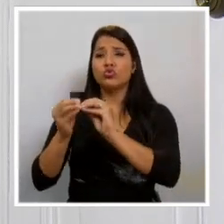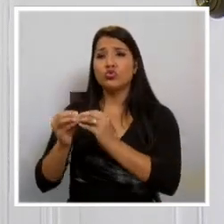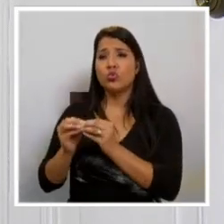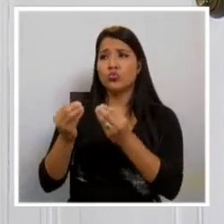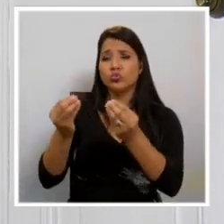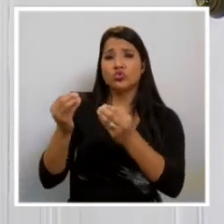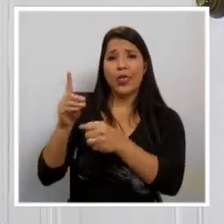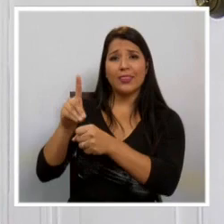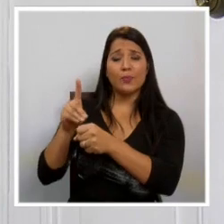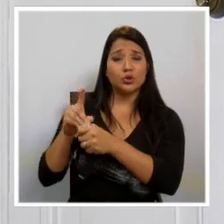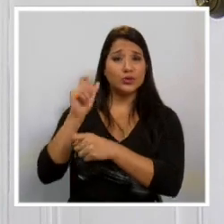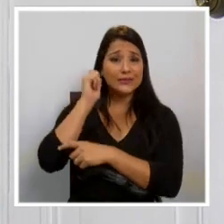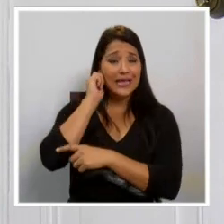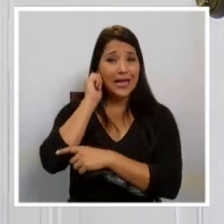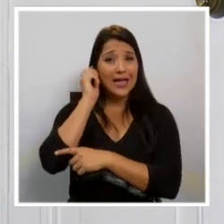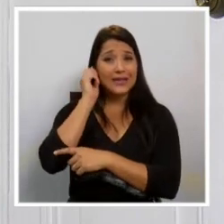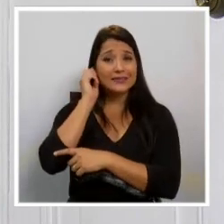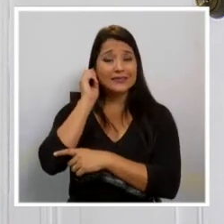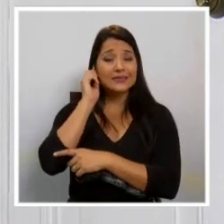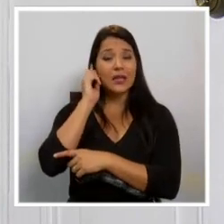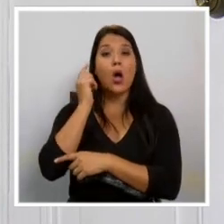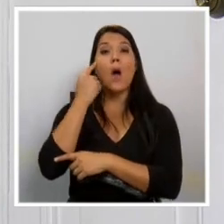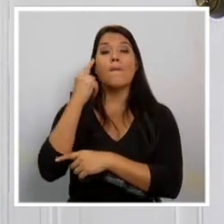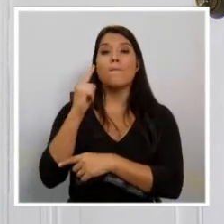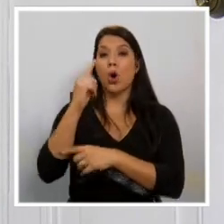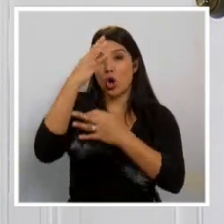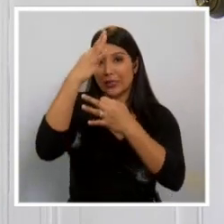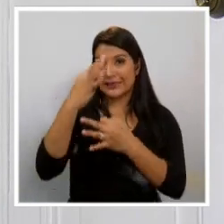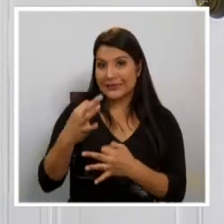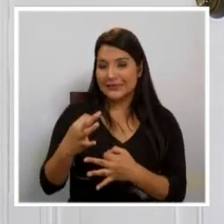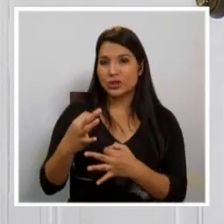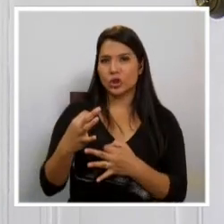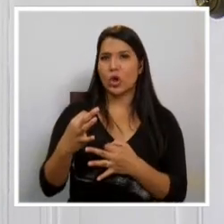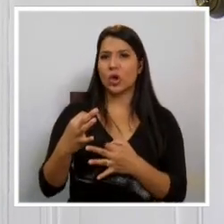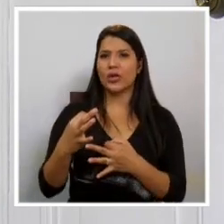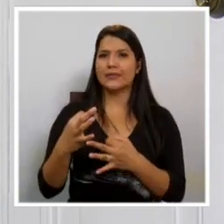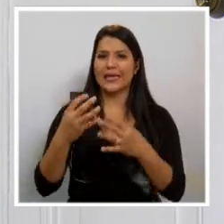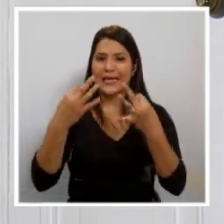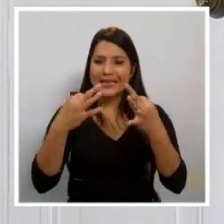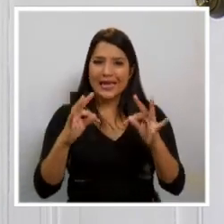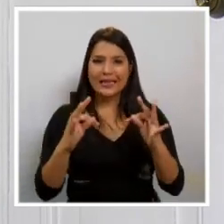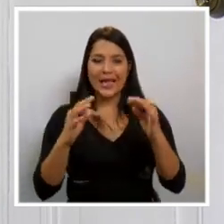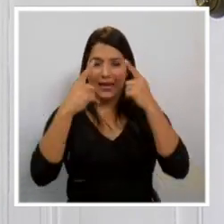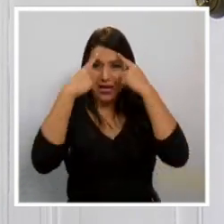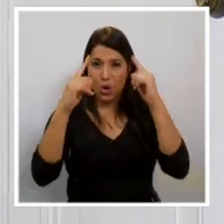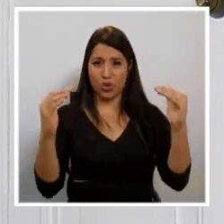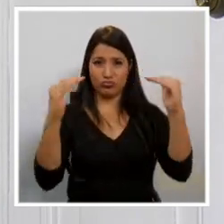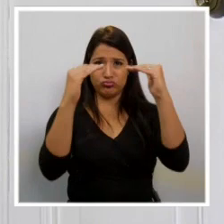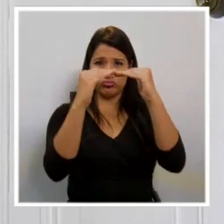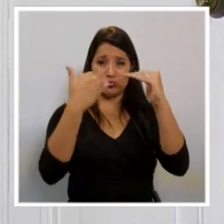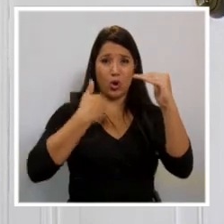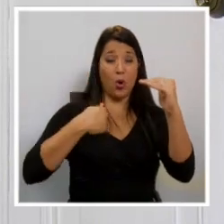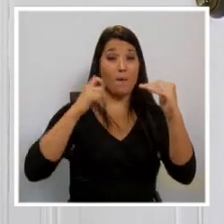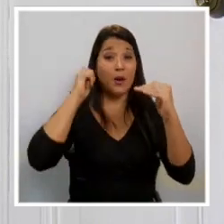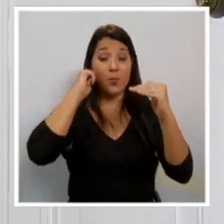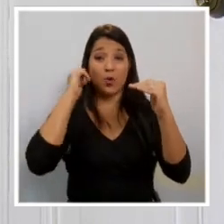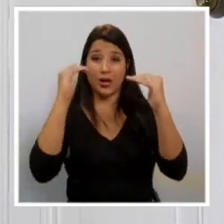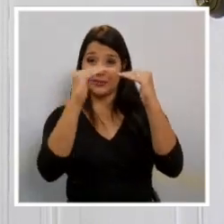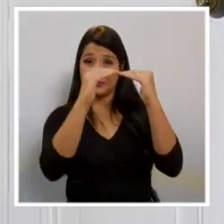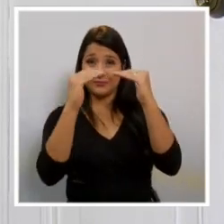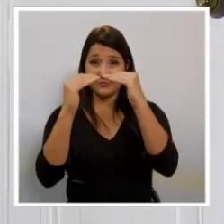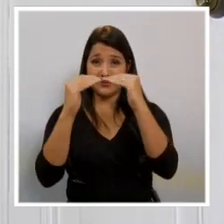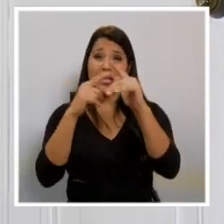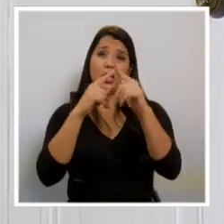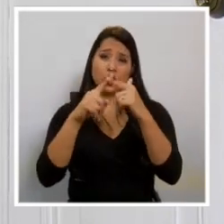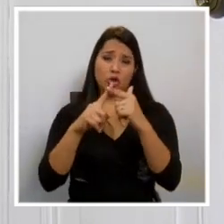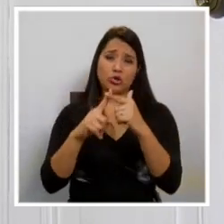diputadas, por las decisiones que hemos tenido históricamente de ir cada vez sumando y hacer más paritaria la participación de hombres y mujeres, que en